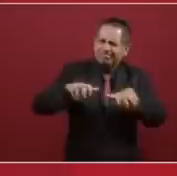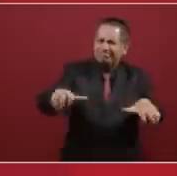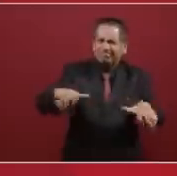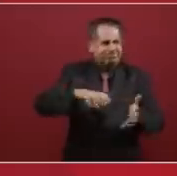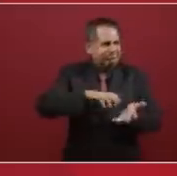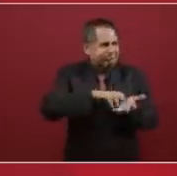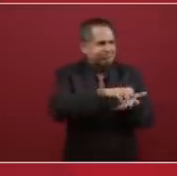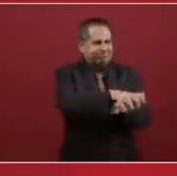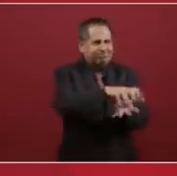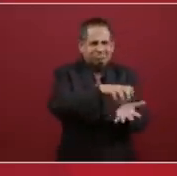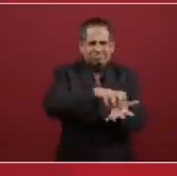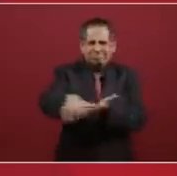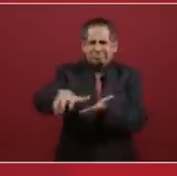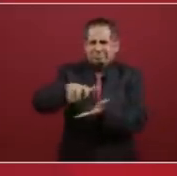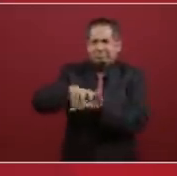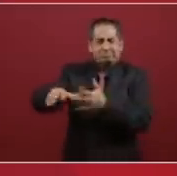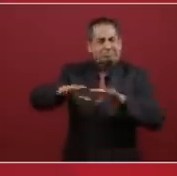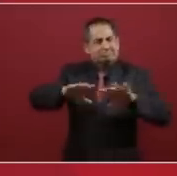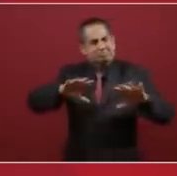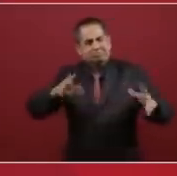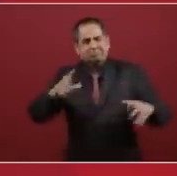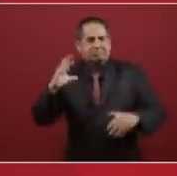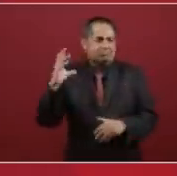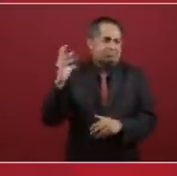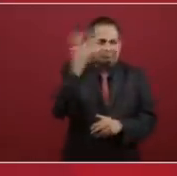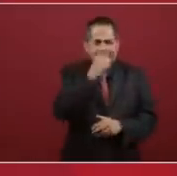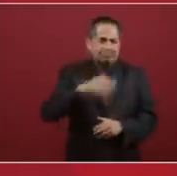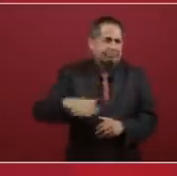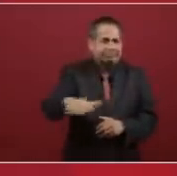significa mejorar el medio ambiente,